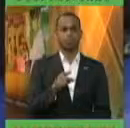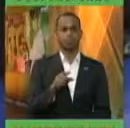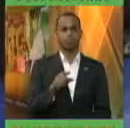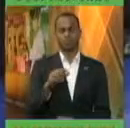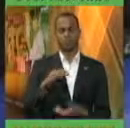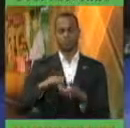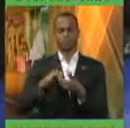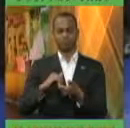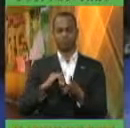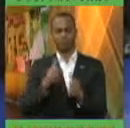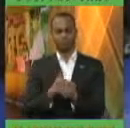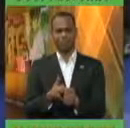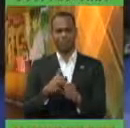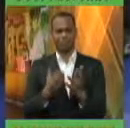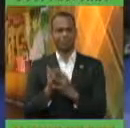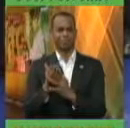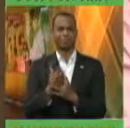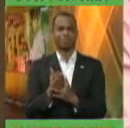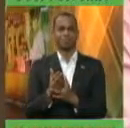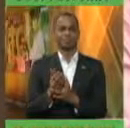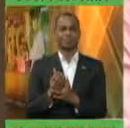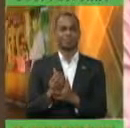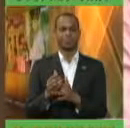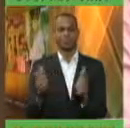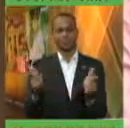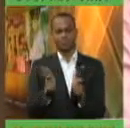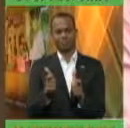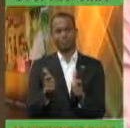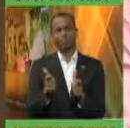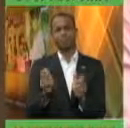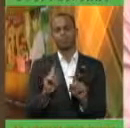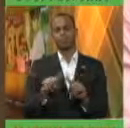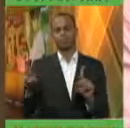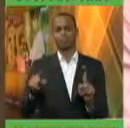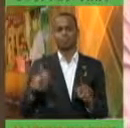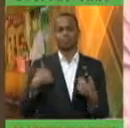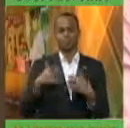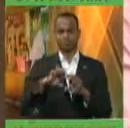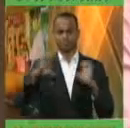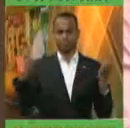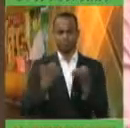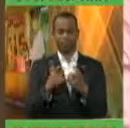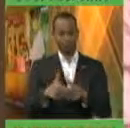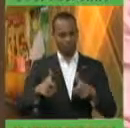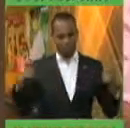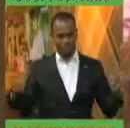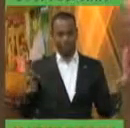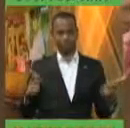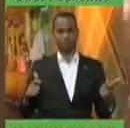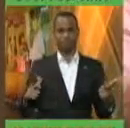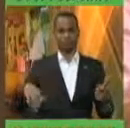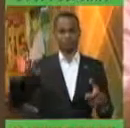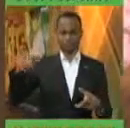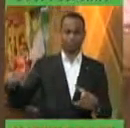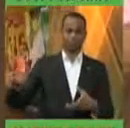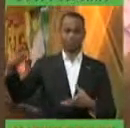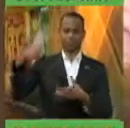de conadi que da seguimiento a la accesibilidad escoltó es pequeño pero si tenemos un equipo grande que es el que se